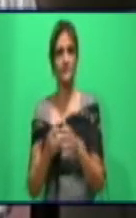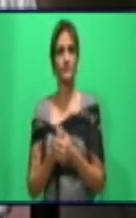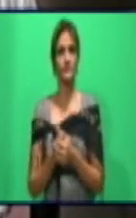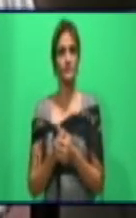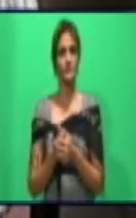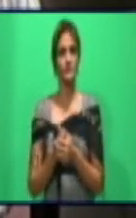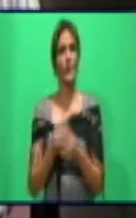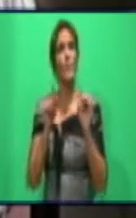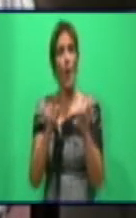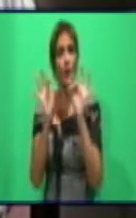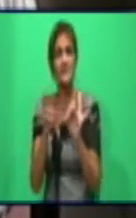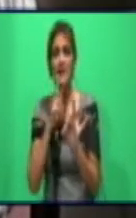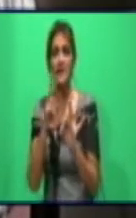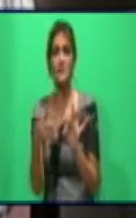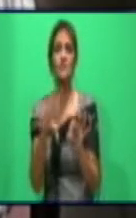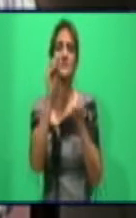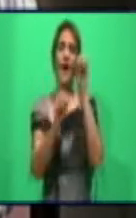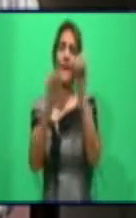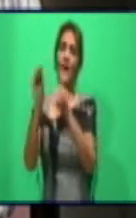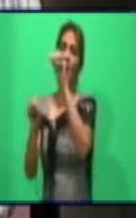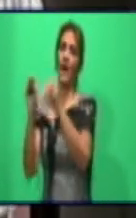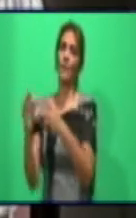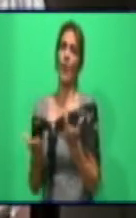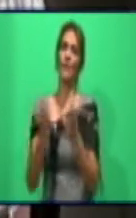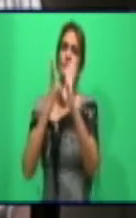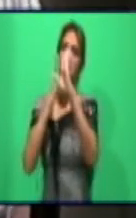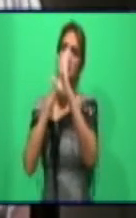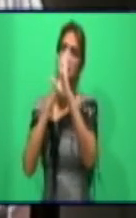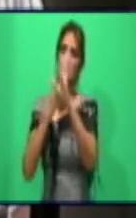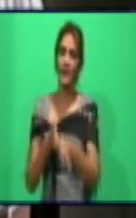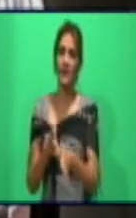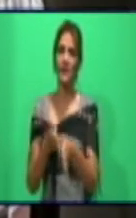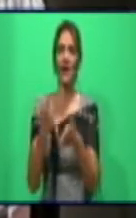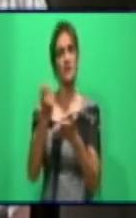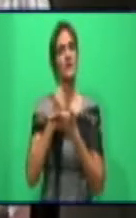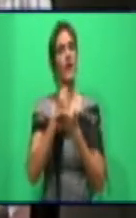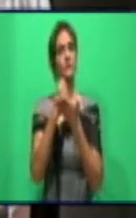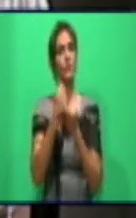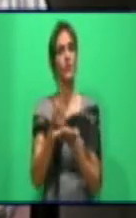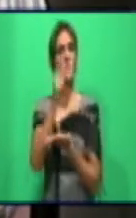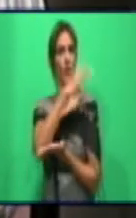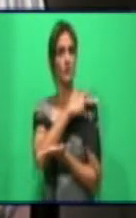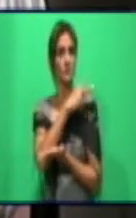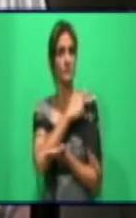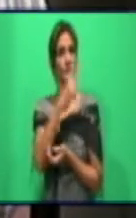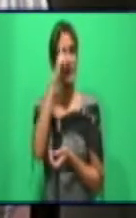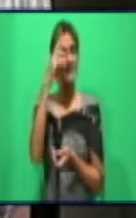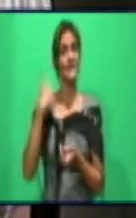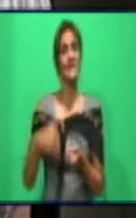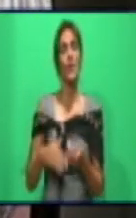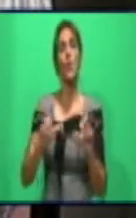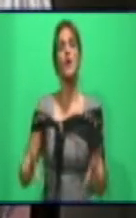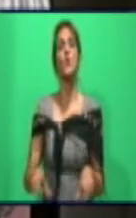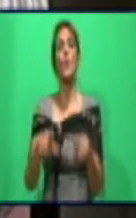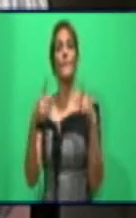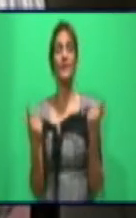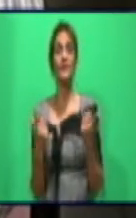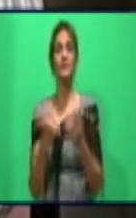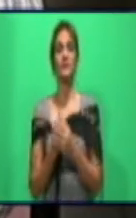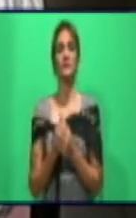disciplina y que incluso los que cooperen con las autoridades de salud en en él en cumplir con la medida del